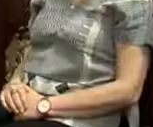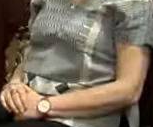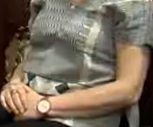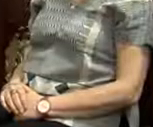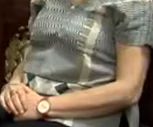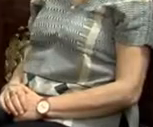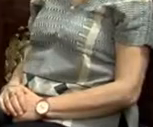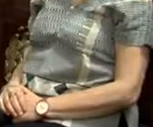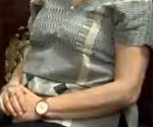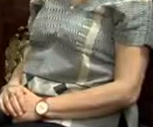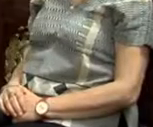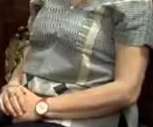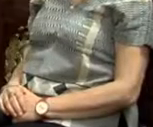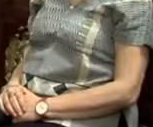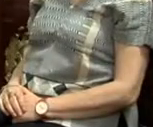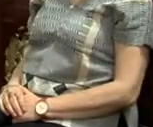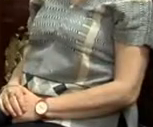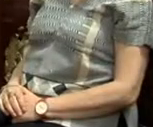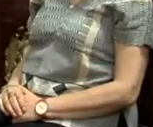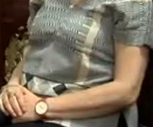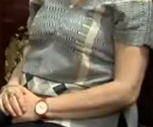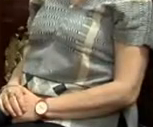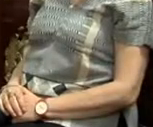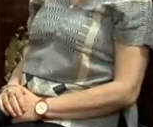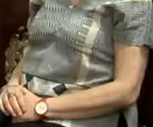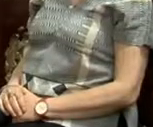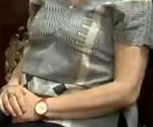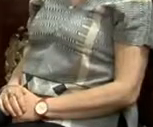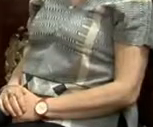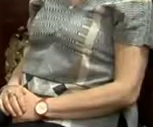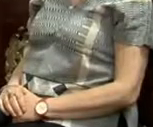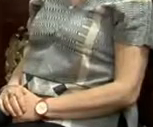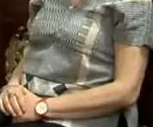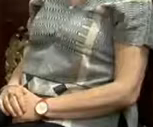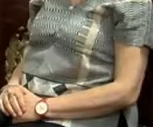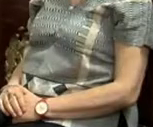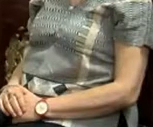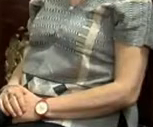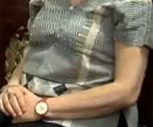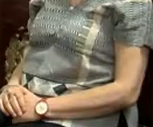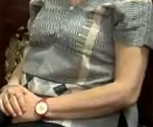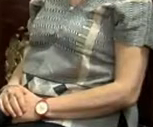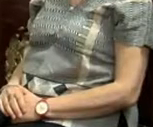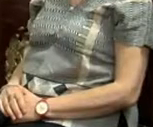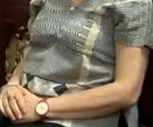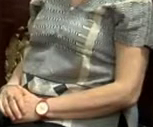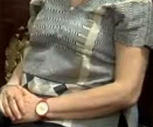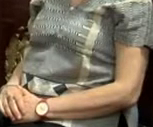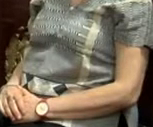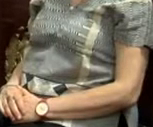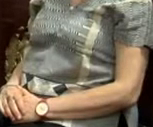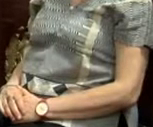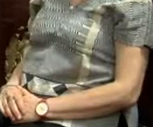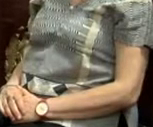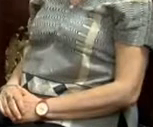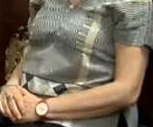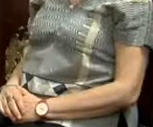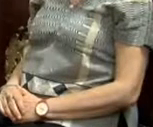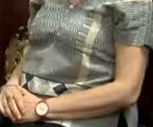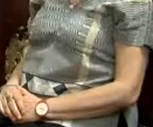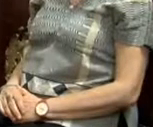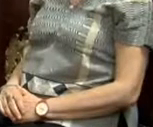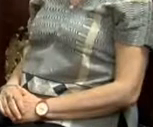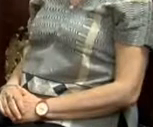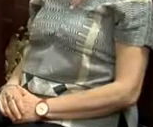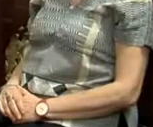de Down un elemento importantísimo para su desarrollo personal. Fundamental ha sido el trabajo de Rafael Cauduro